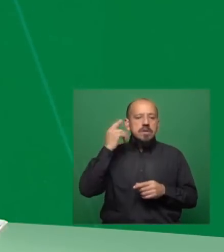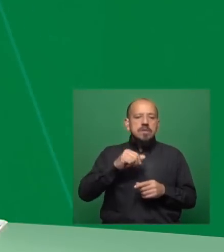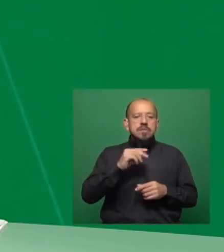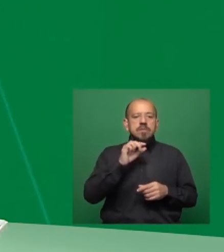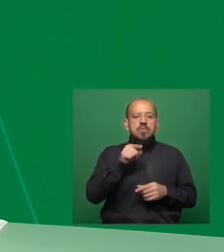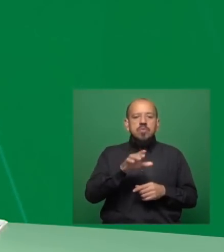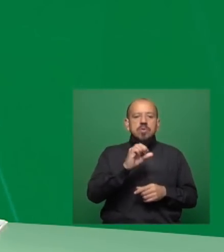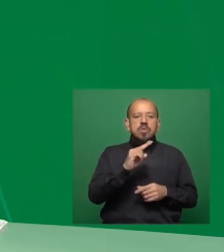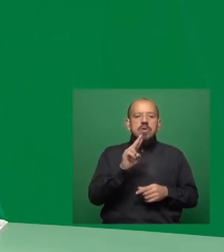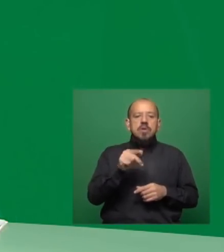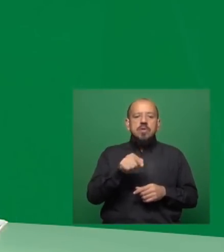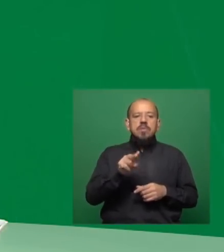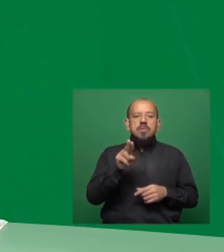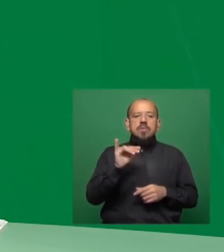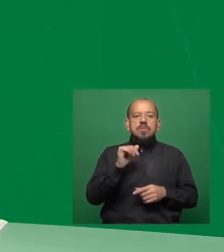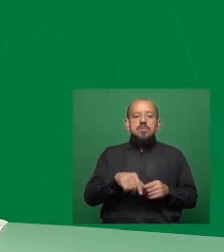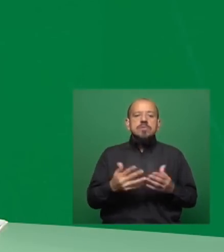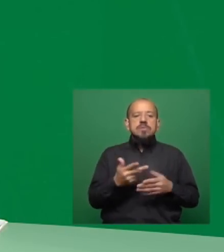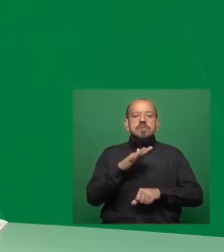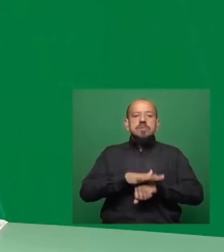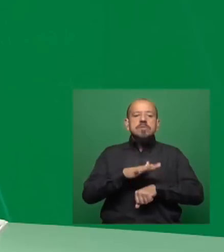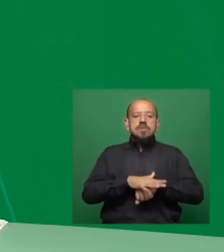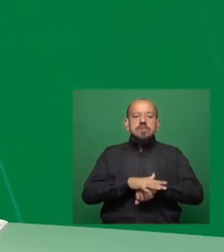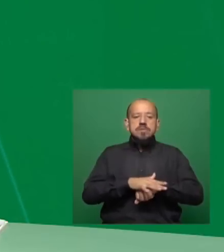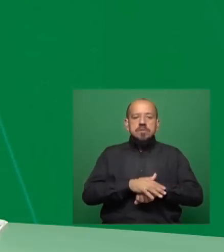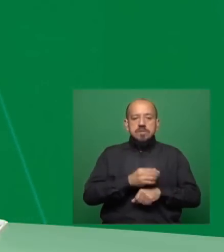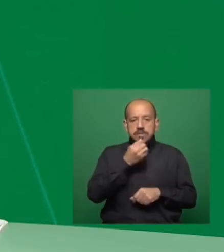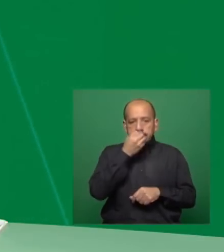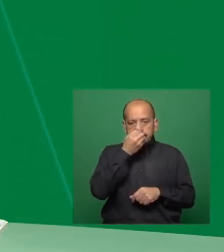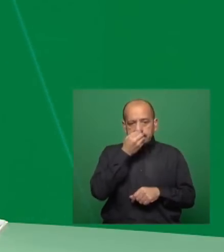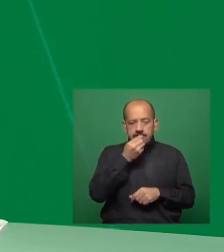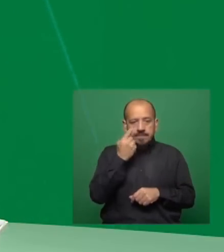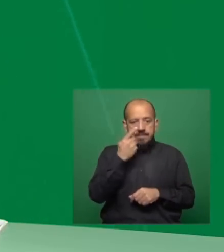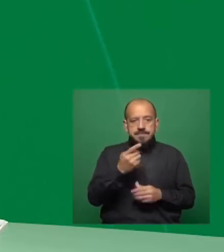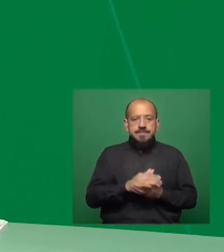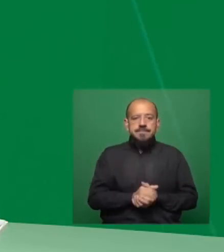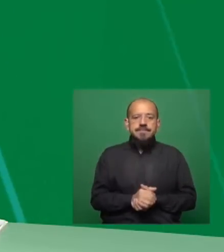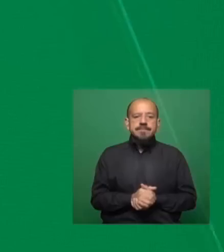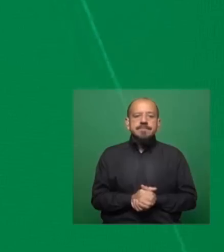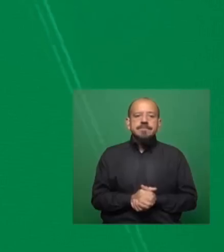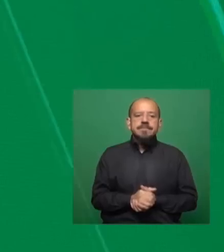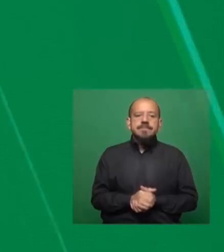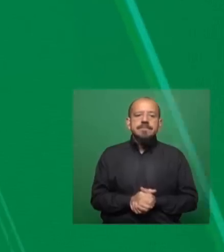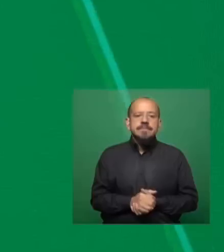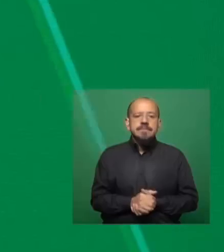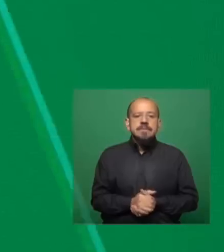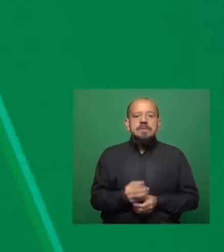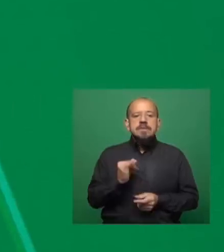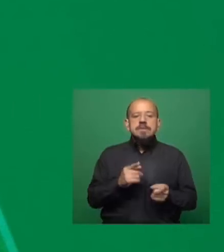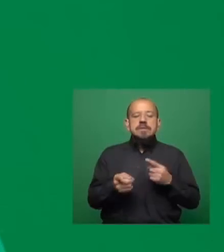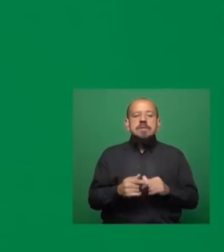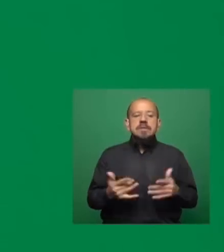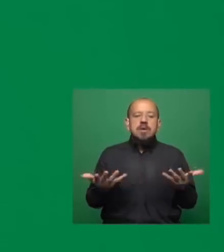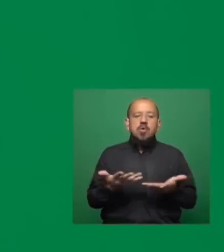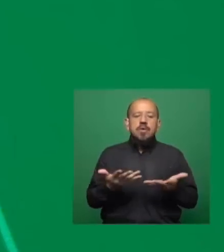punto Edu punto Uy es momento de salir a exteriores saber que está pasando en la calle Martín Así es Mariana móvil